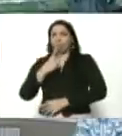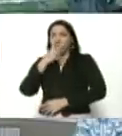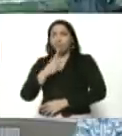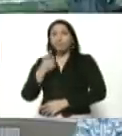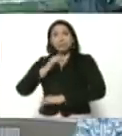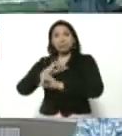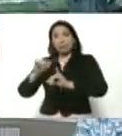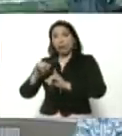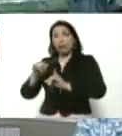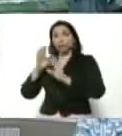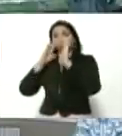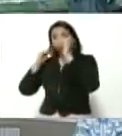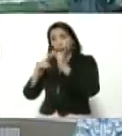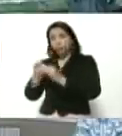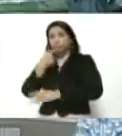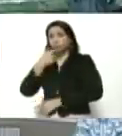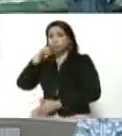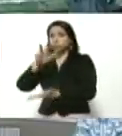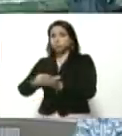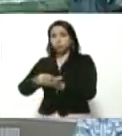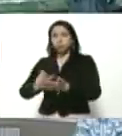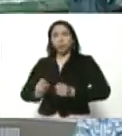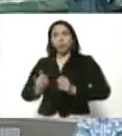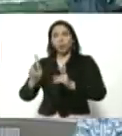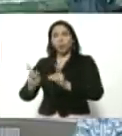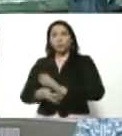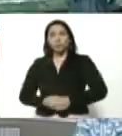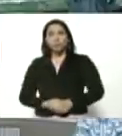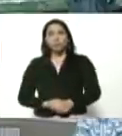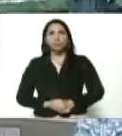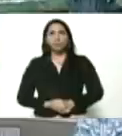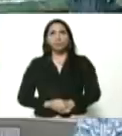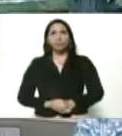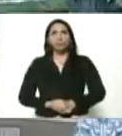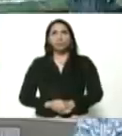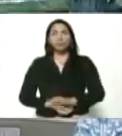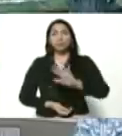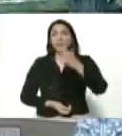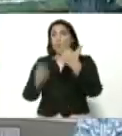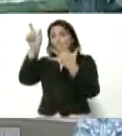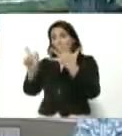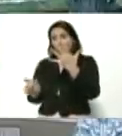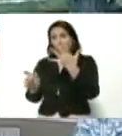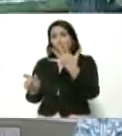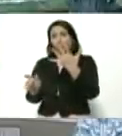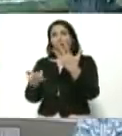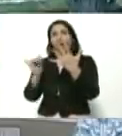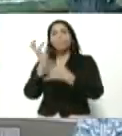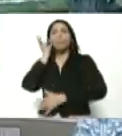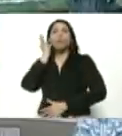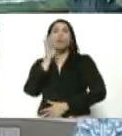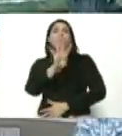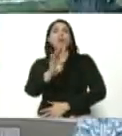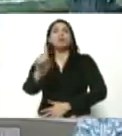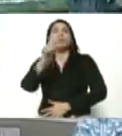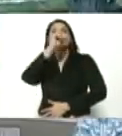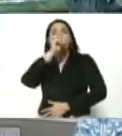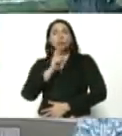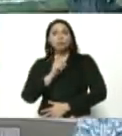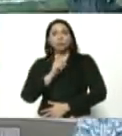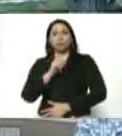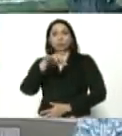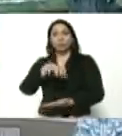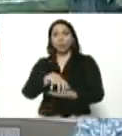tratamiento que fueron aprobados en su oportunidad el quinto caso es una mujer de 41 años de edad